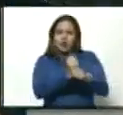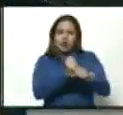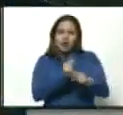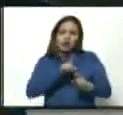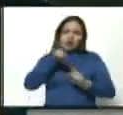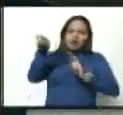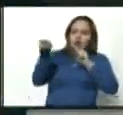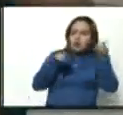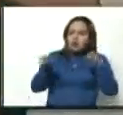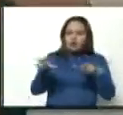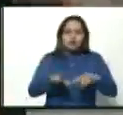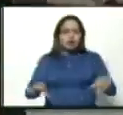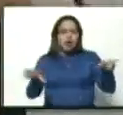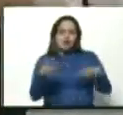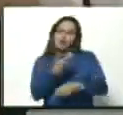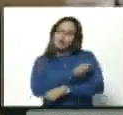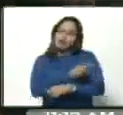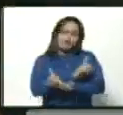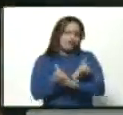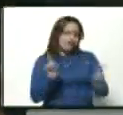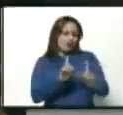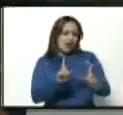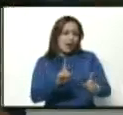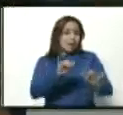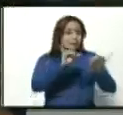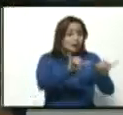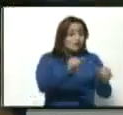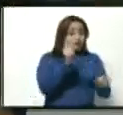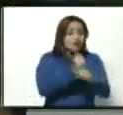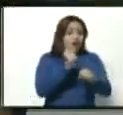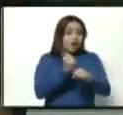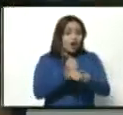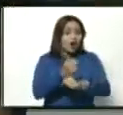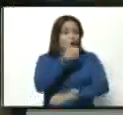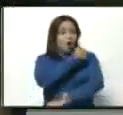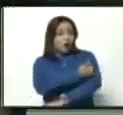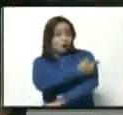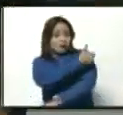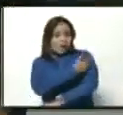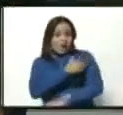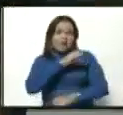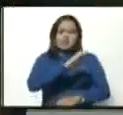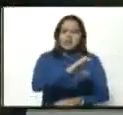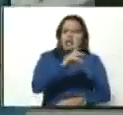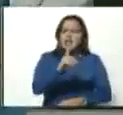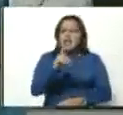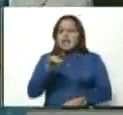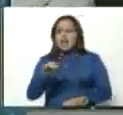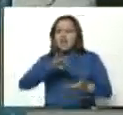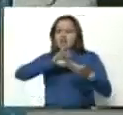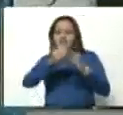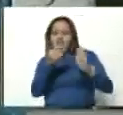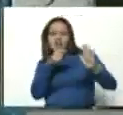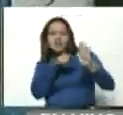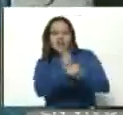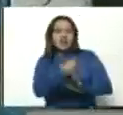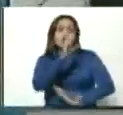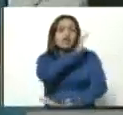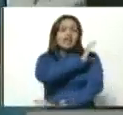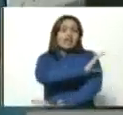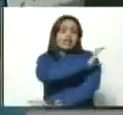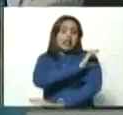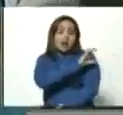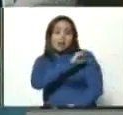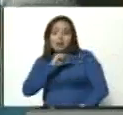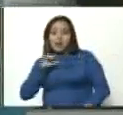a un centro de vacunación, en su hospital, en su CDI, en su módulo de barrio adentro, en las clínicas privadas,